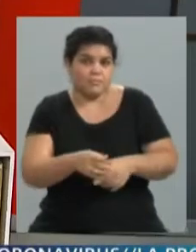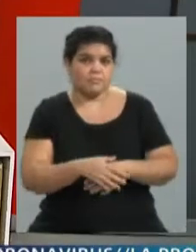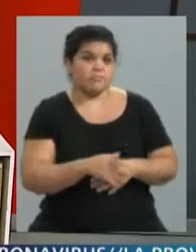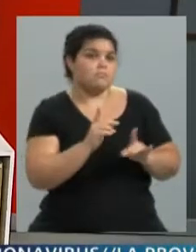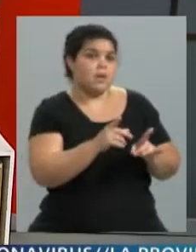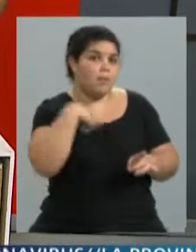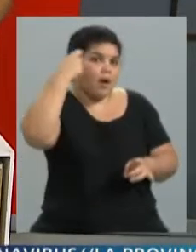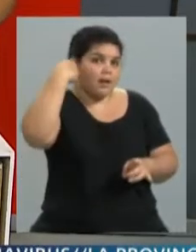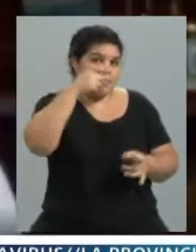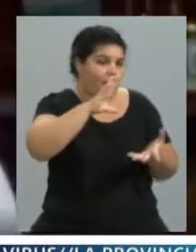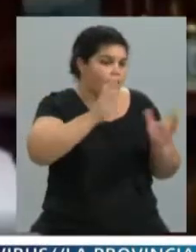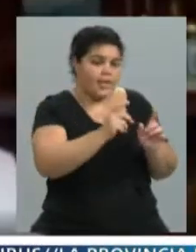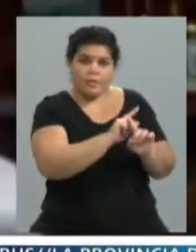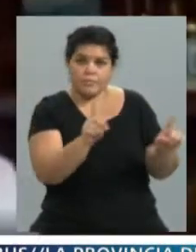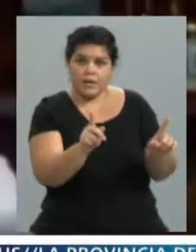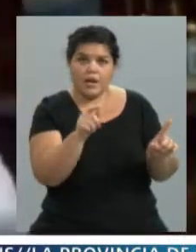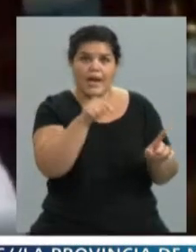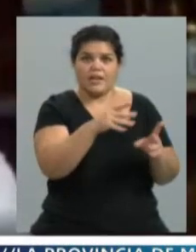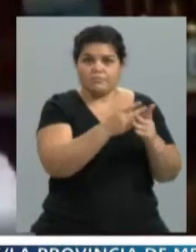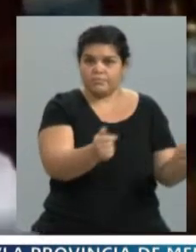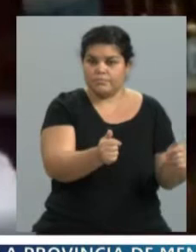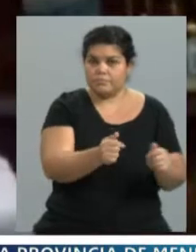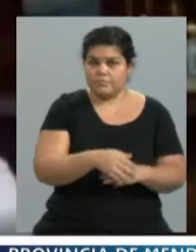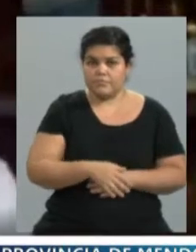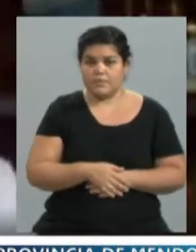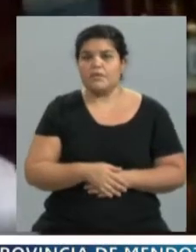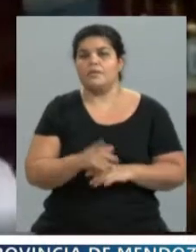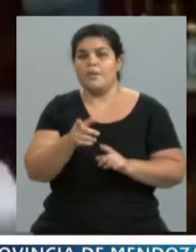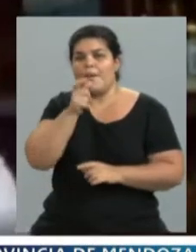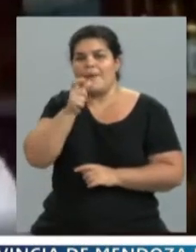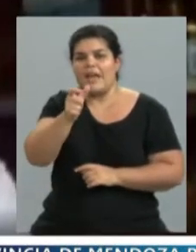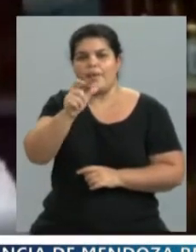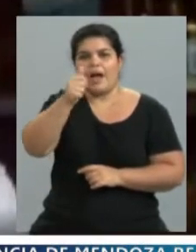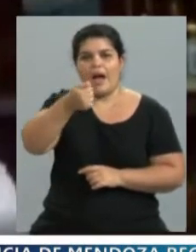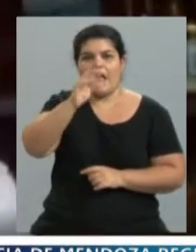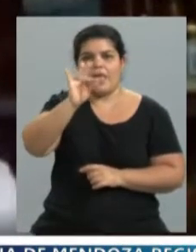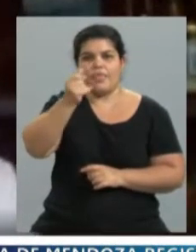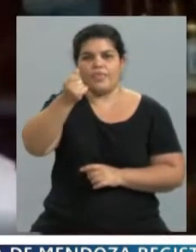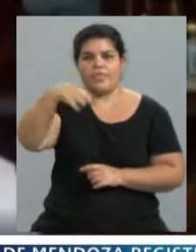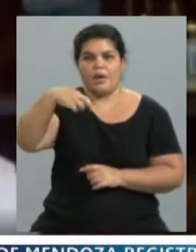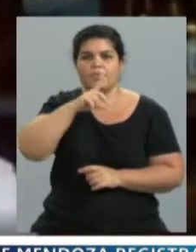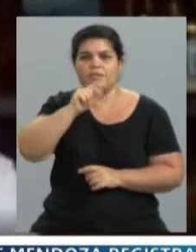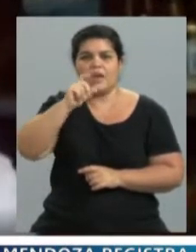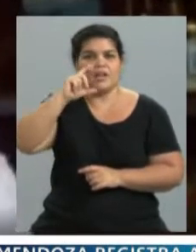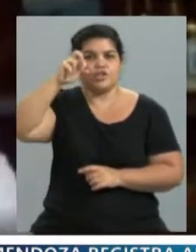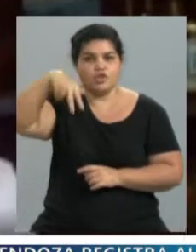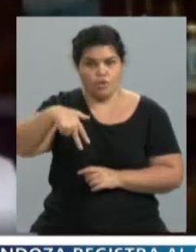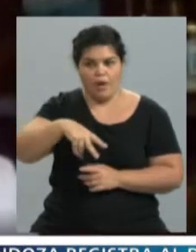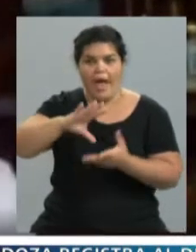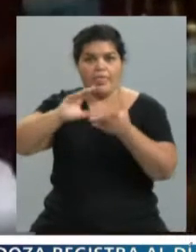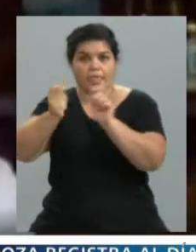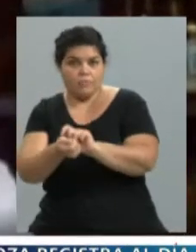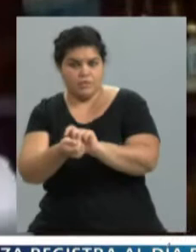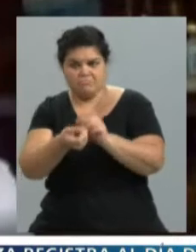otra. Bien, hablar de adaptación está muy bien en biología. Mira, yo que estudié biología en la Universidad Nacional de San Luis, siempre